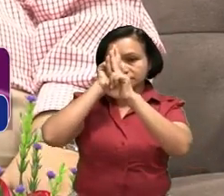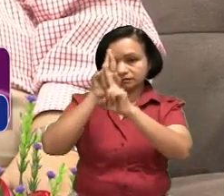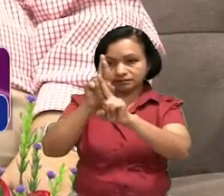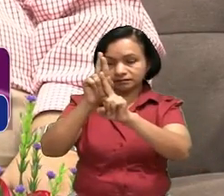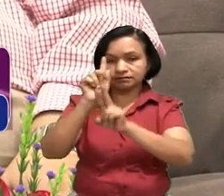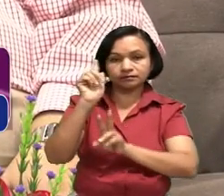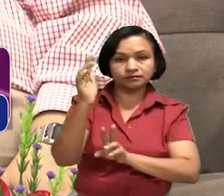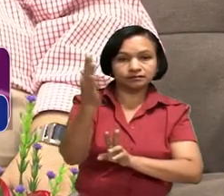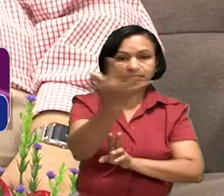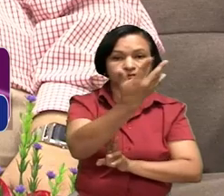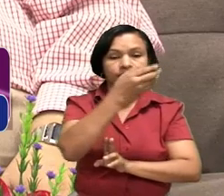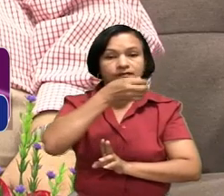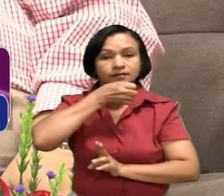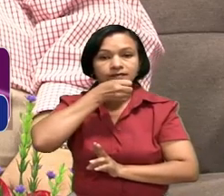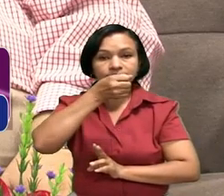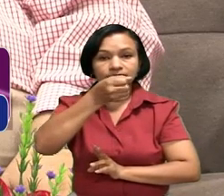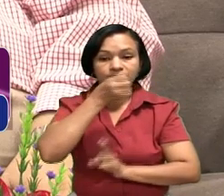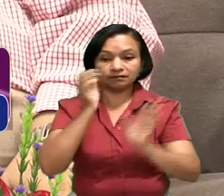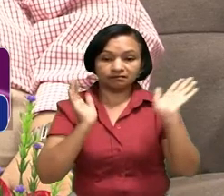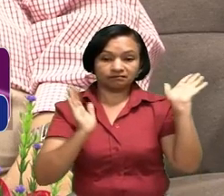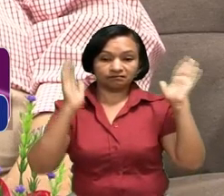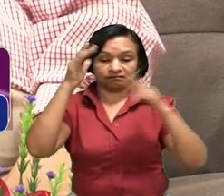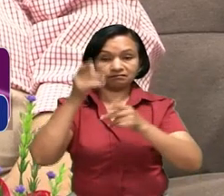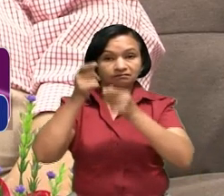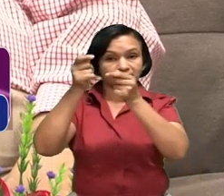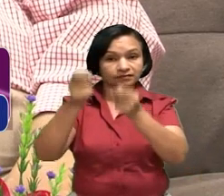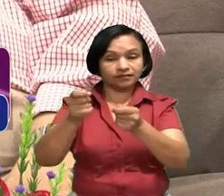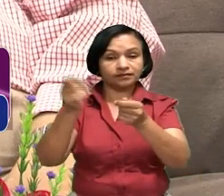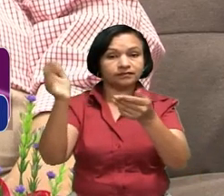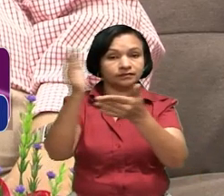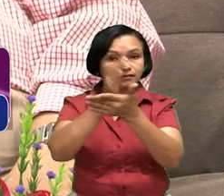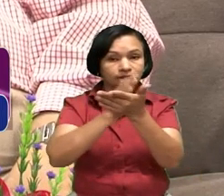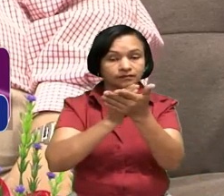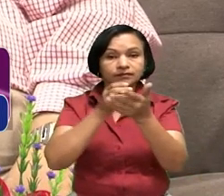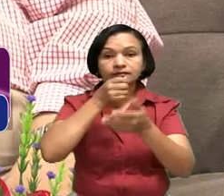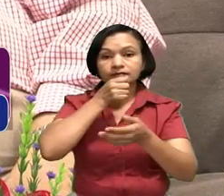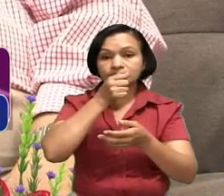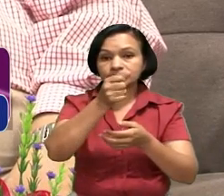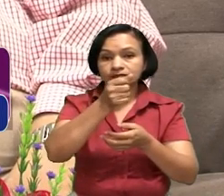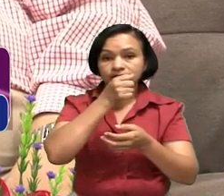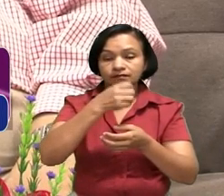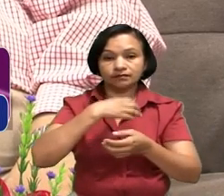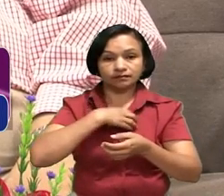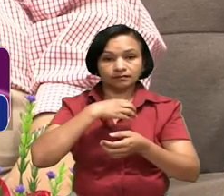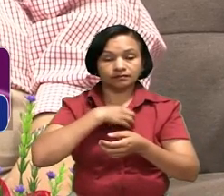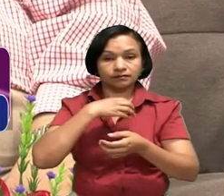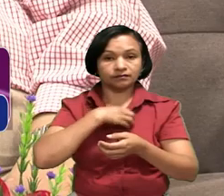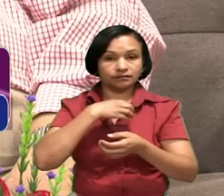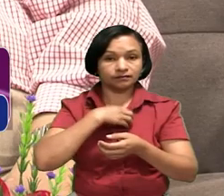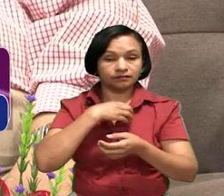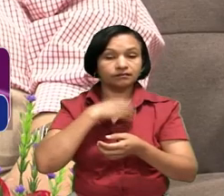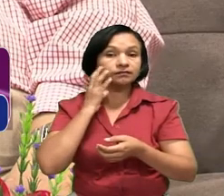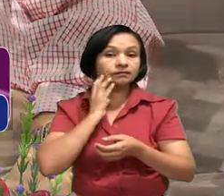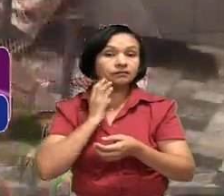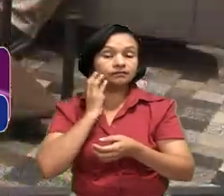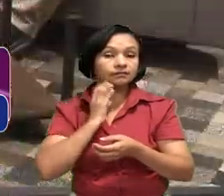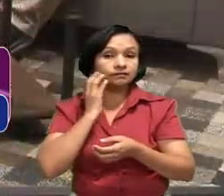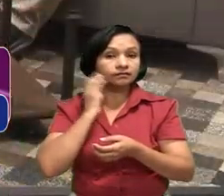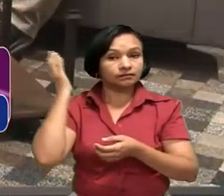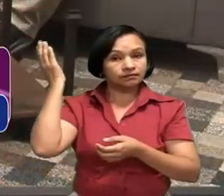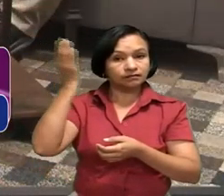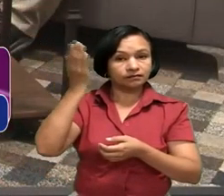titulados pero pero hay periodistas empíricos que son los que dan cátedras en la universidad que tienen gran teoría eso